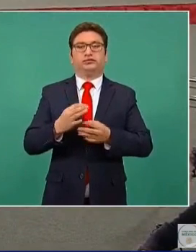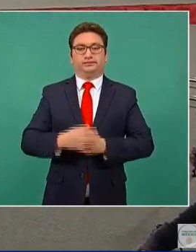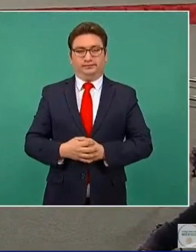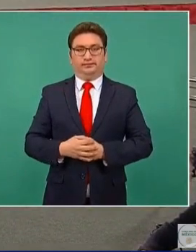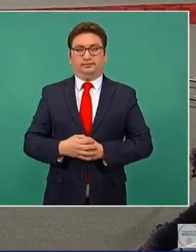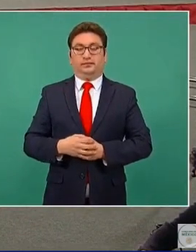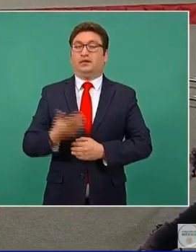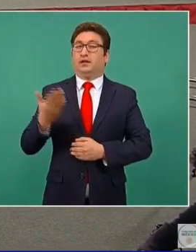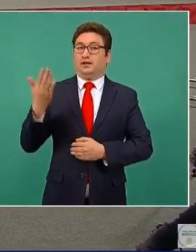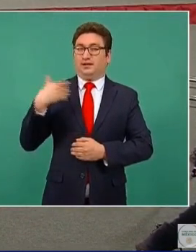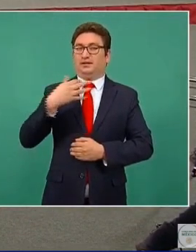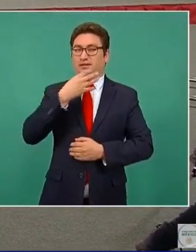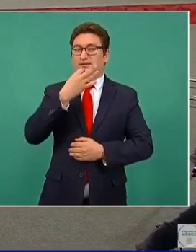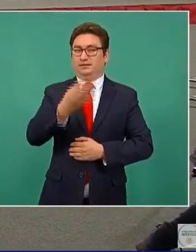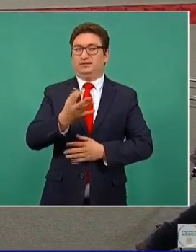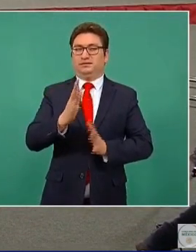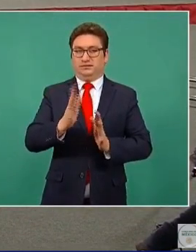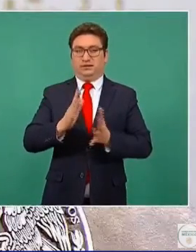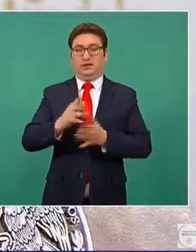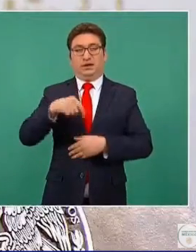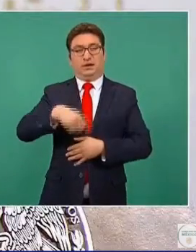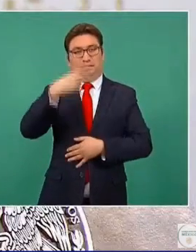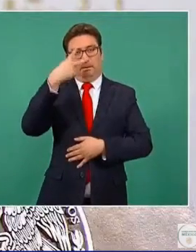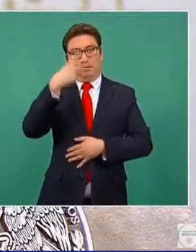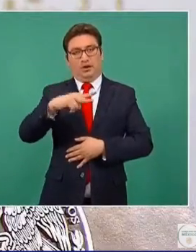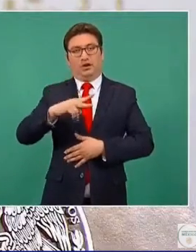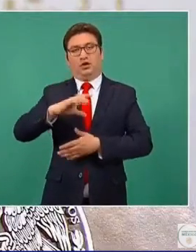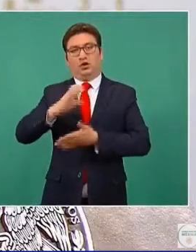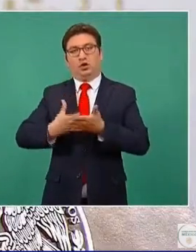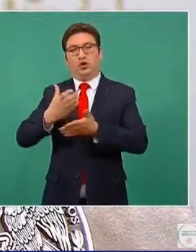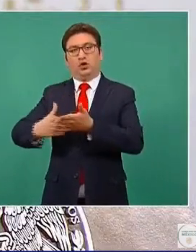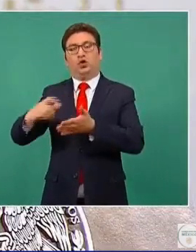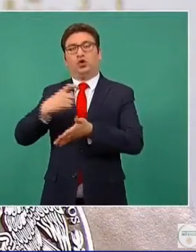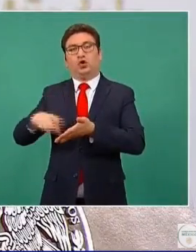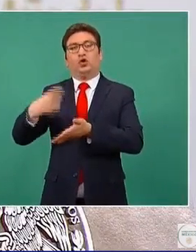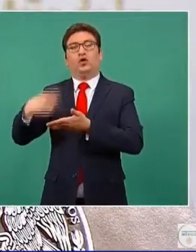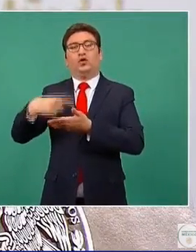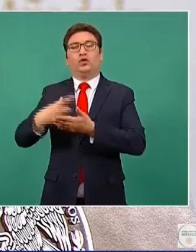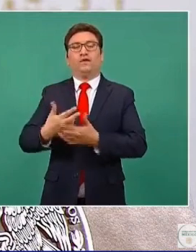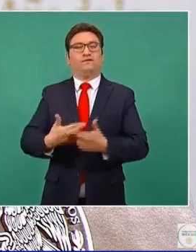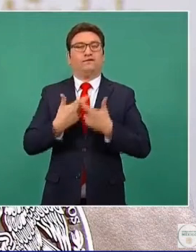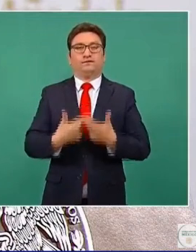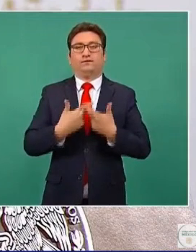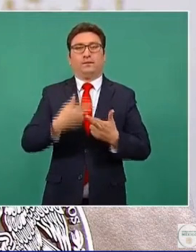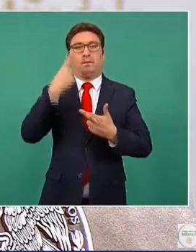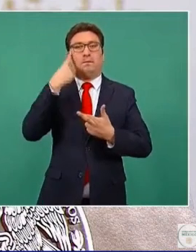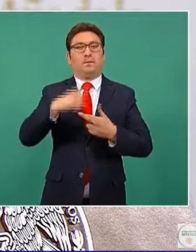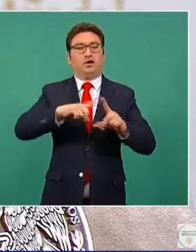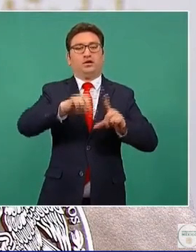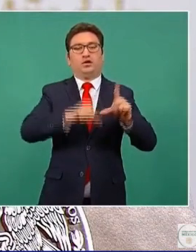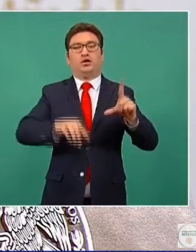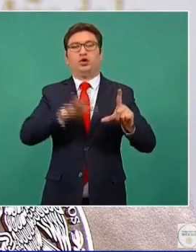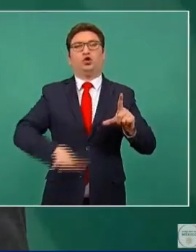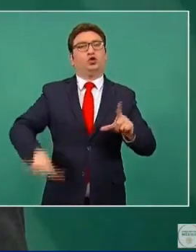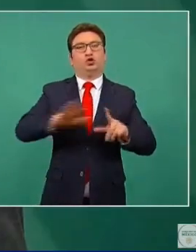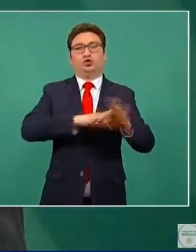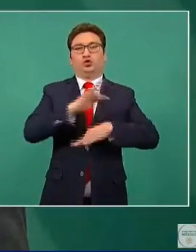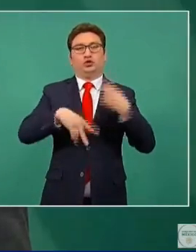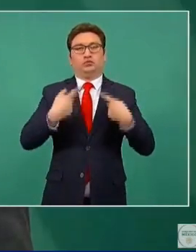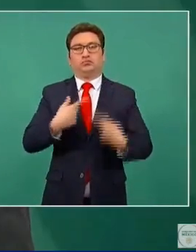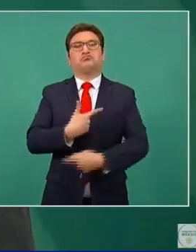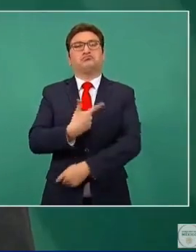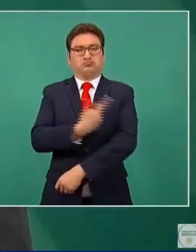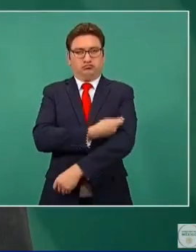venido comentando desde hace muchos meses, México contrató dosis suficientes para cubrir a toda la población con indicación de ser